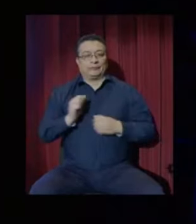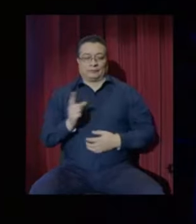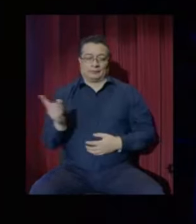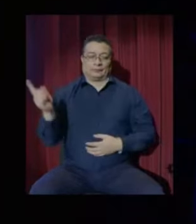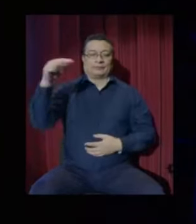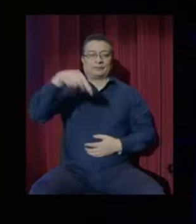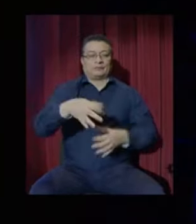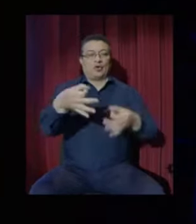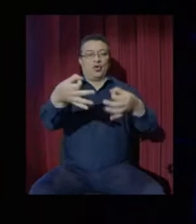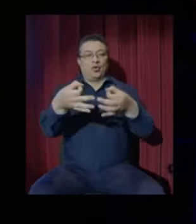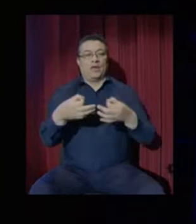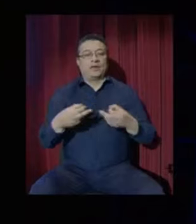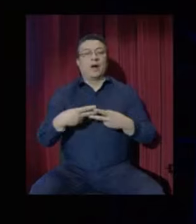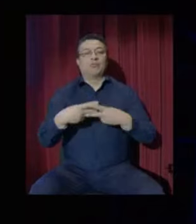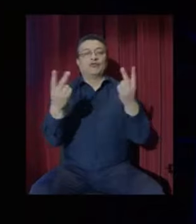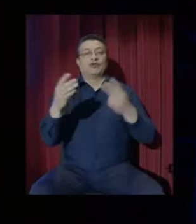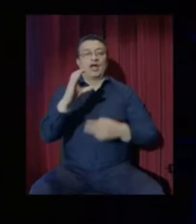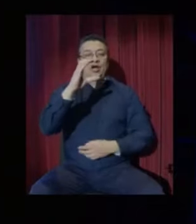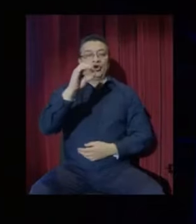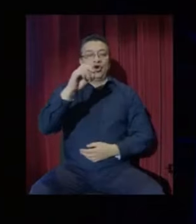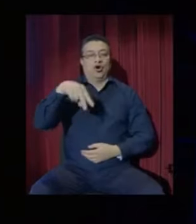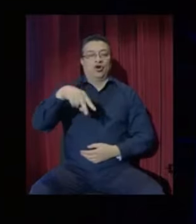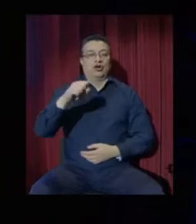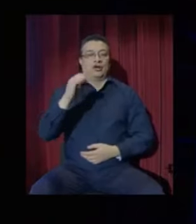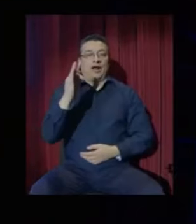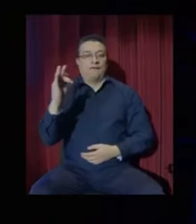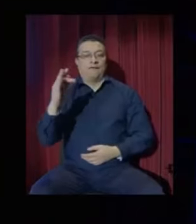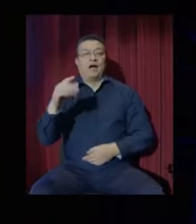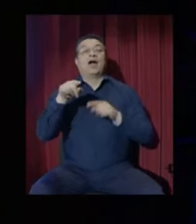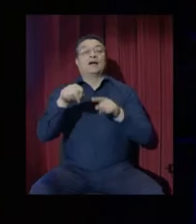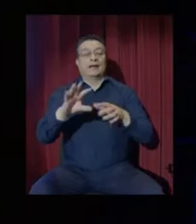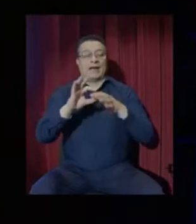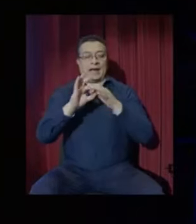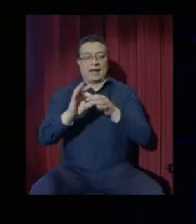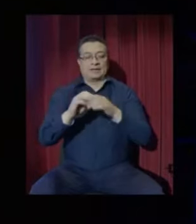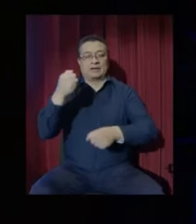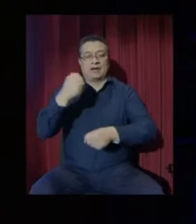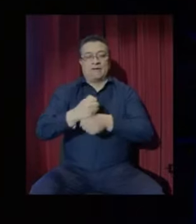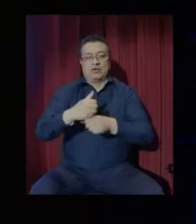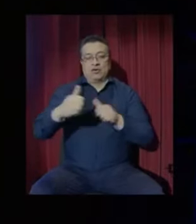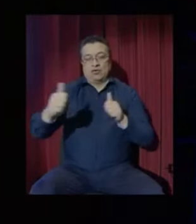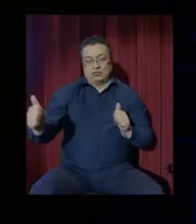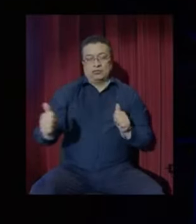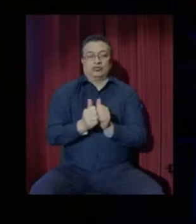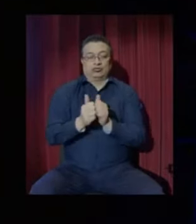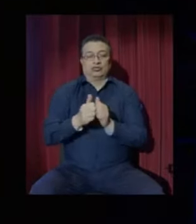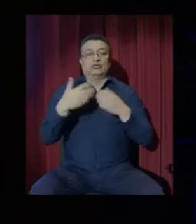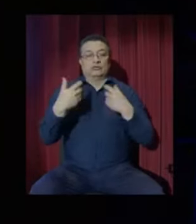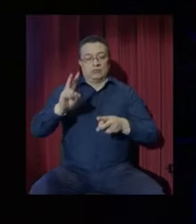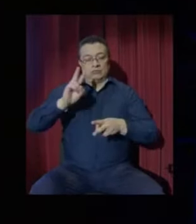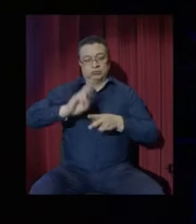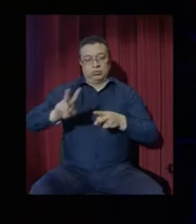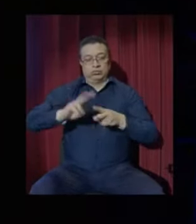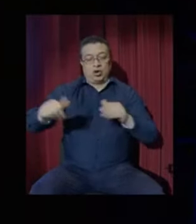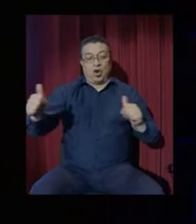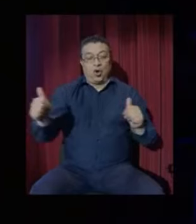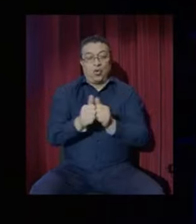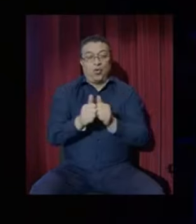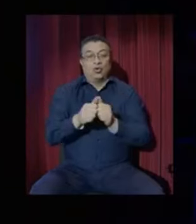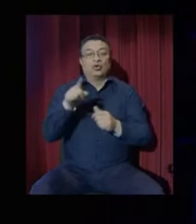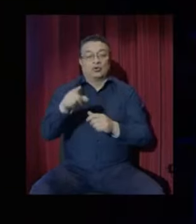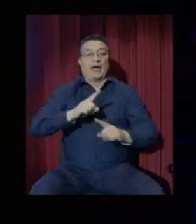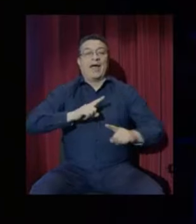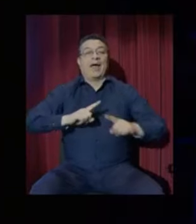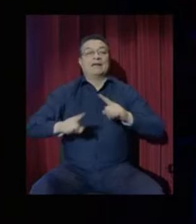Cuenta pública de conaf Y es que gracias también al trabajo mancomunado que hemos desarrollado en conjunto a nuestra